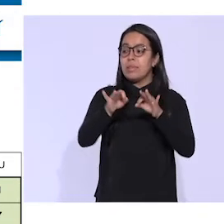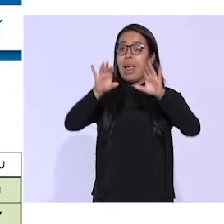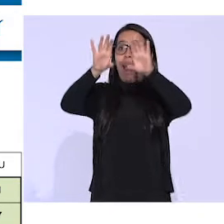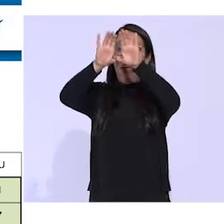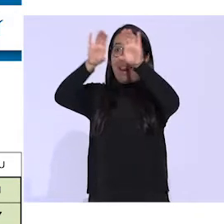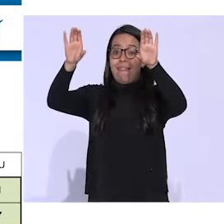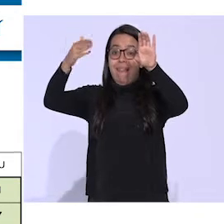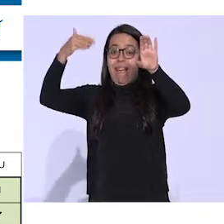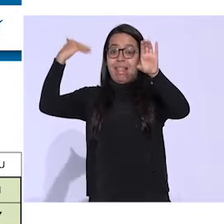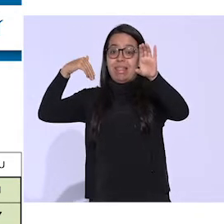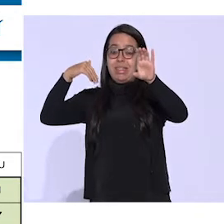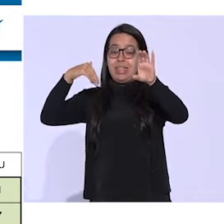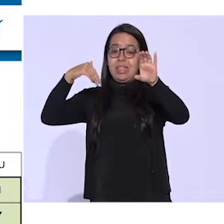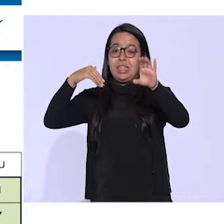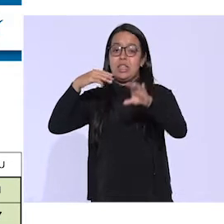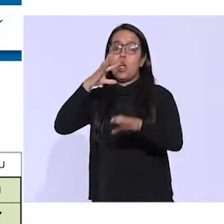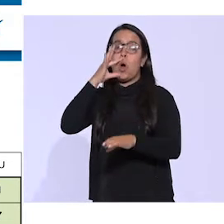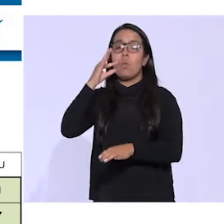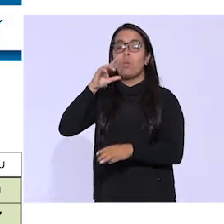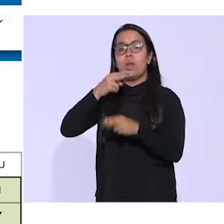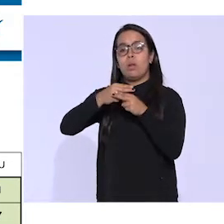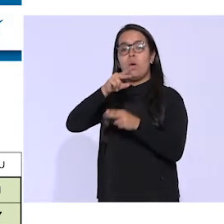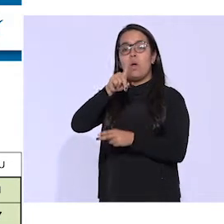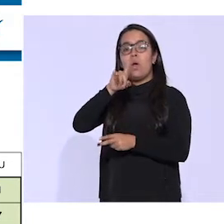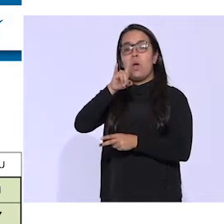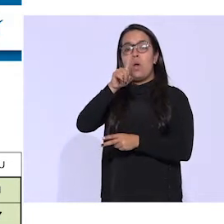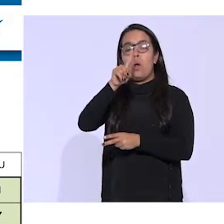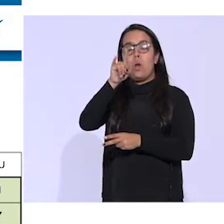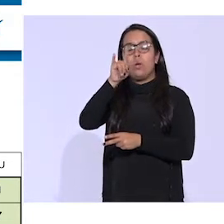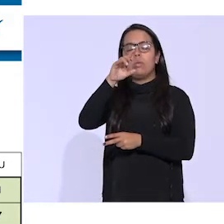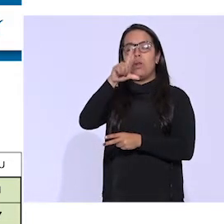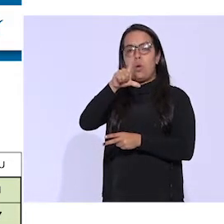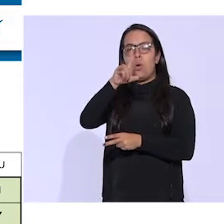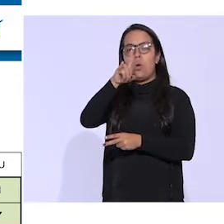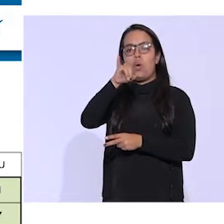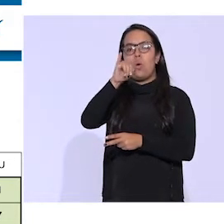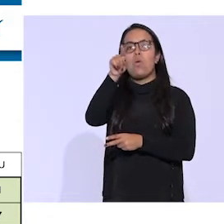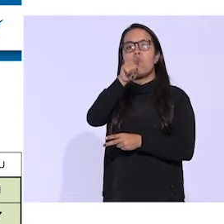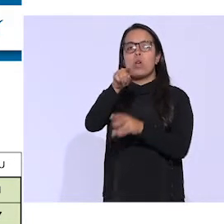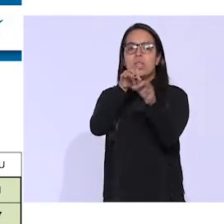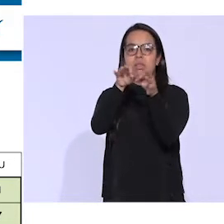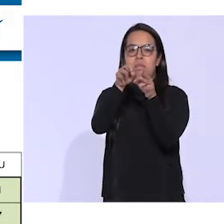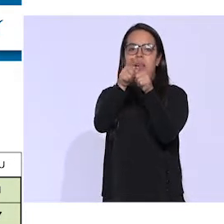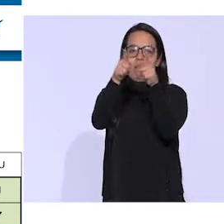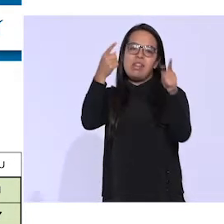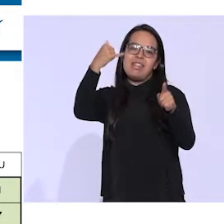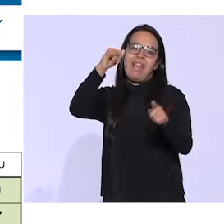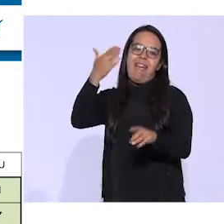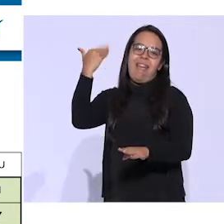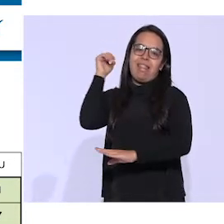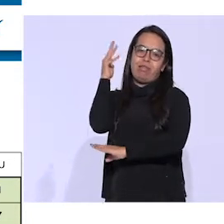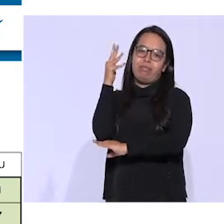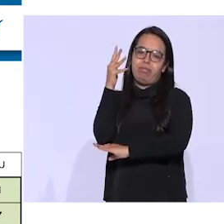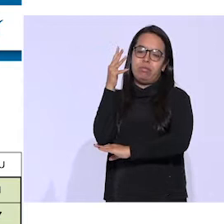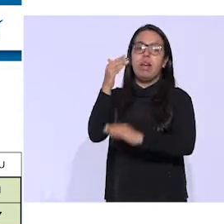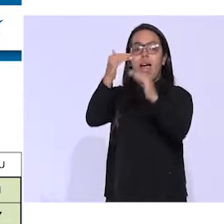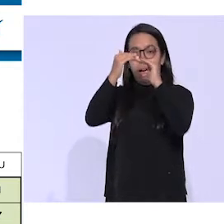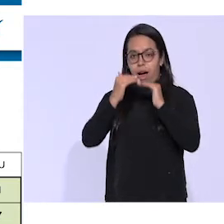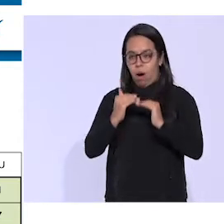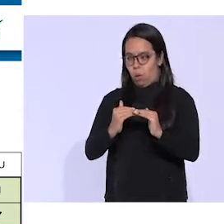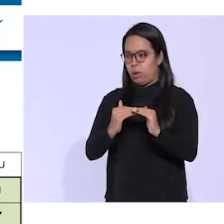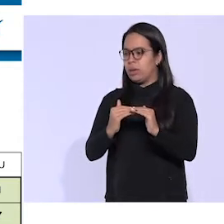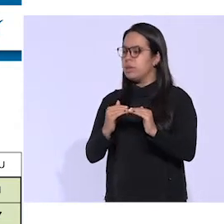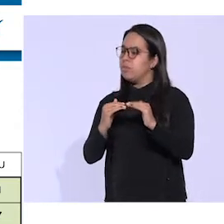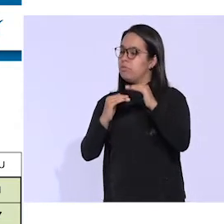Luis. Eso ya está explicado. Y la parte de abajo es la que yo voy a contaros ahora, que